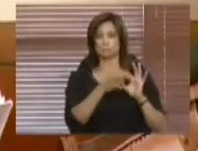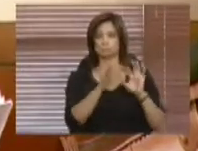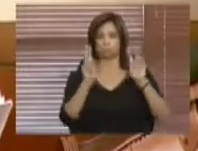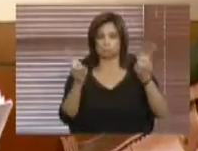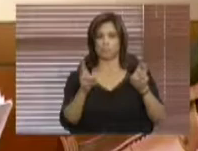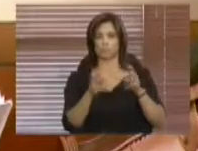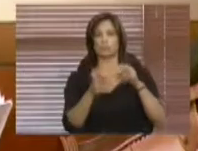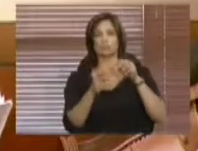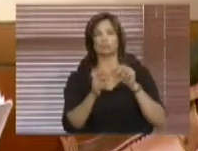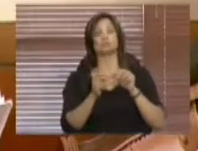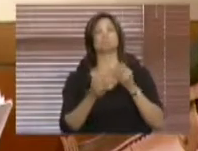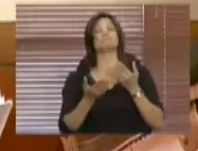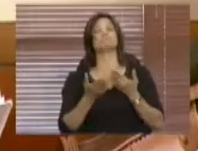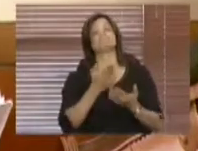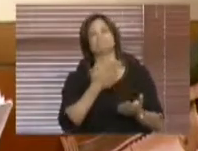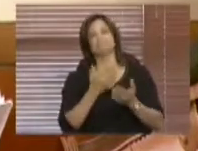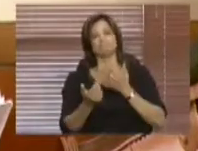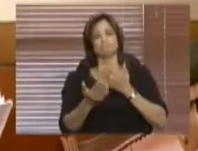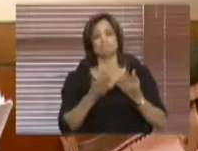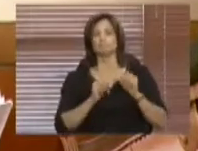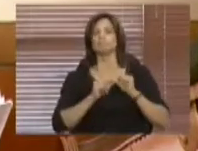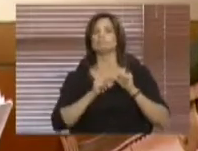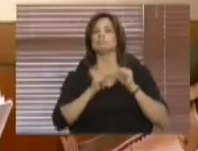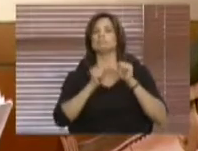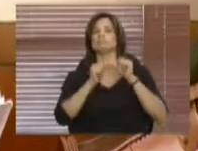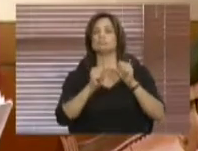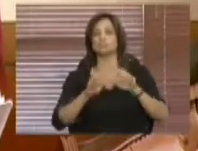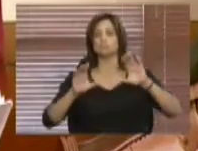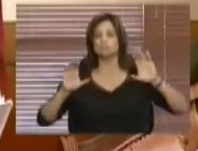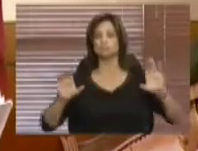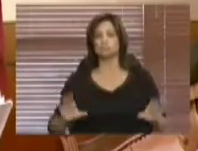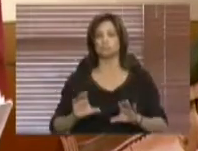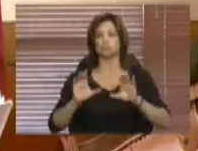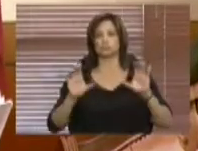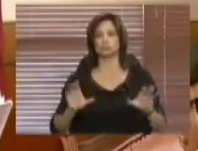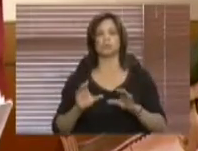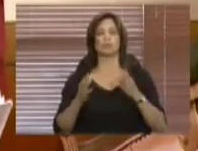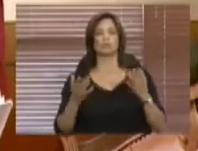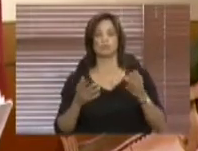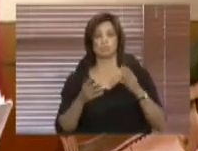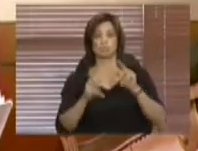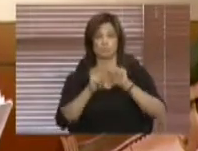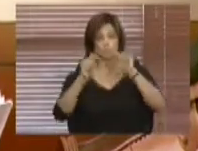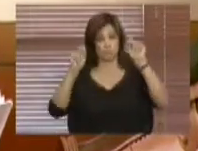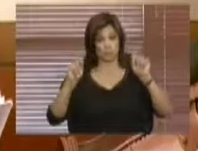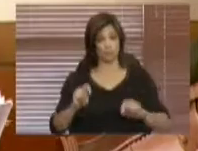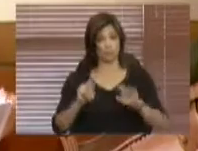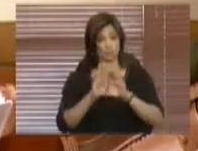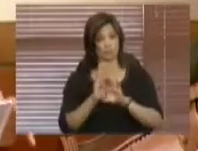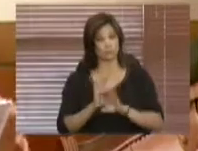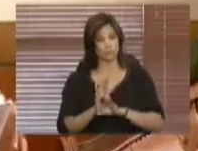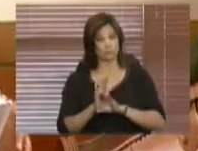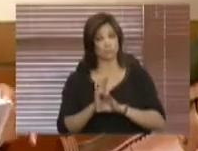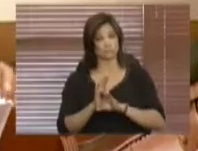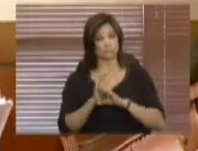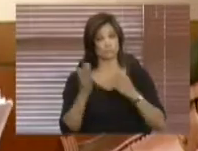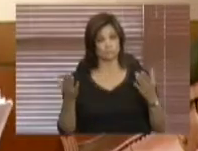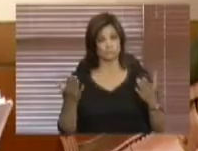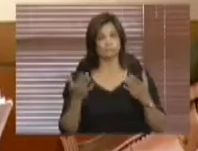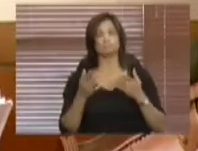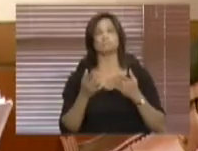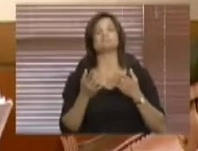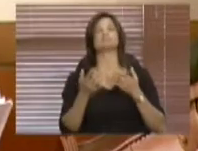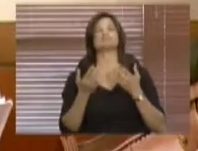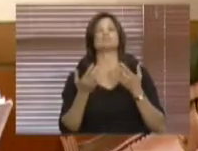la continua y perseverante gestión realizada por el Tribunal Constitucional, al día